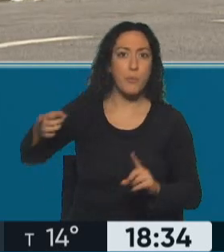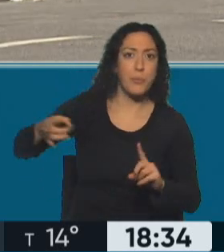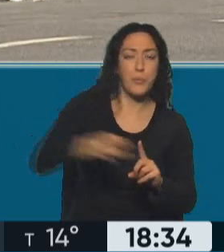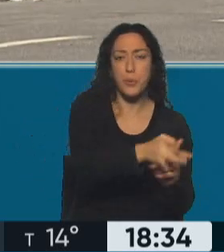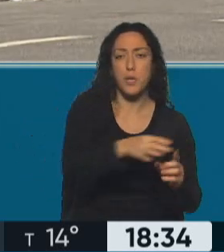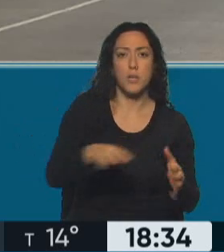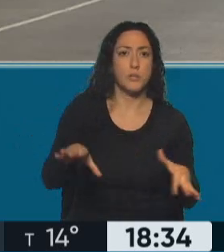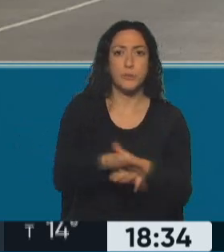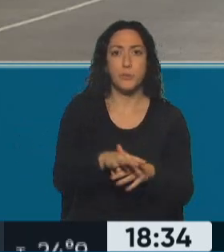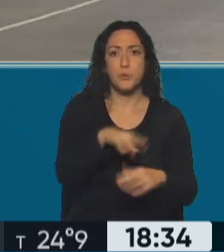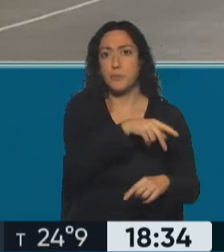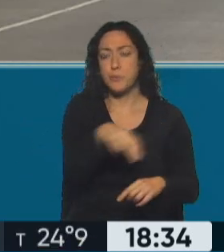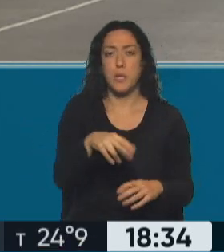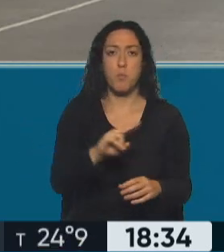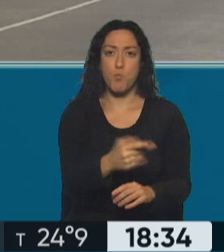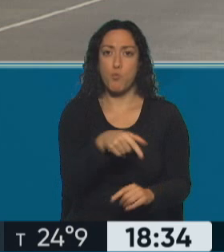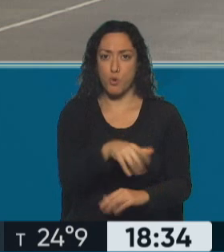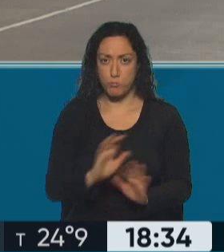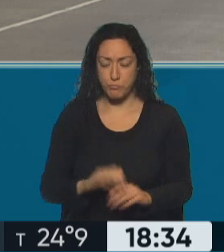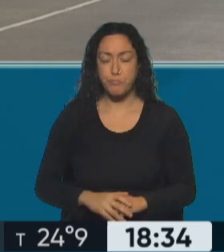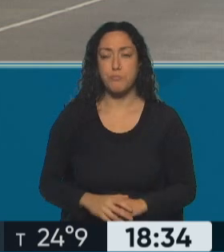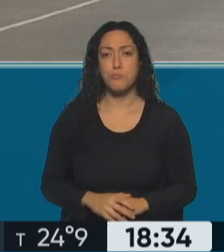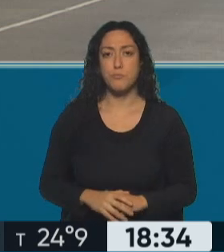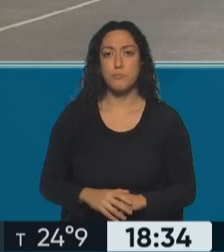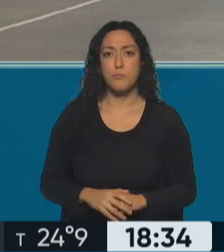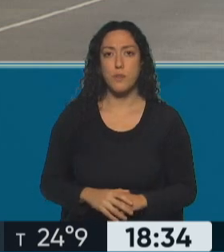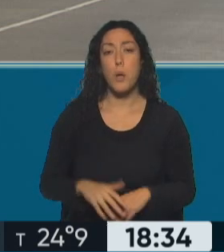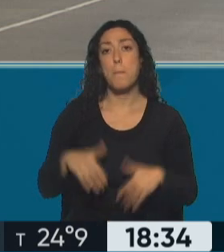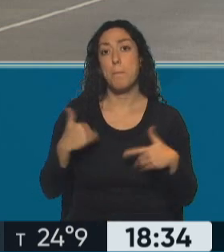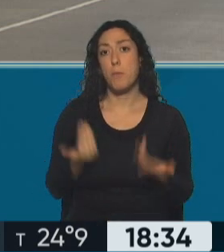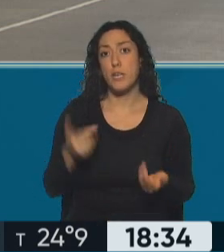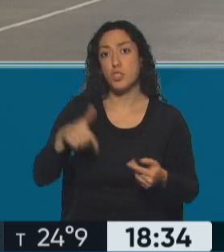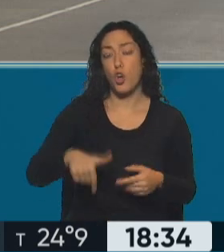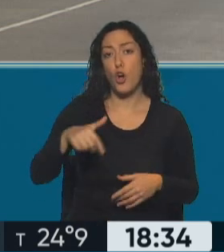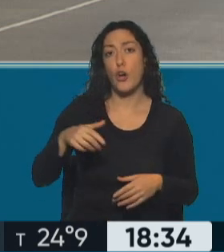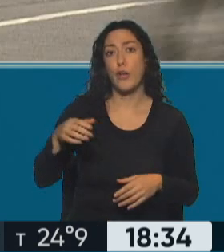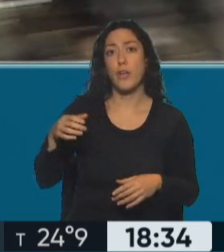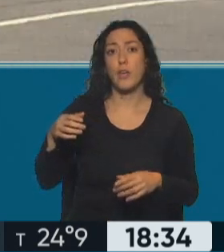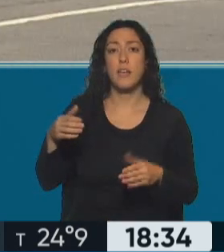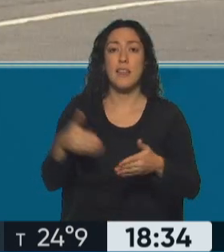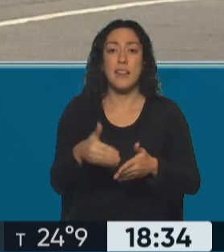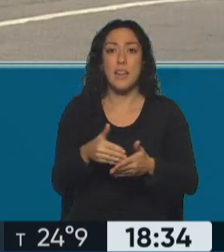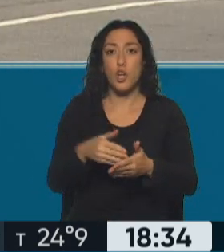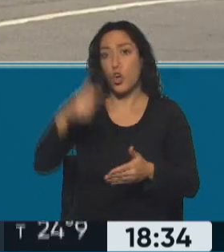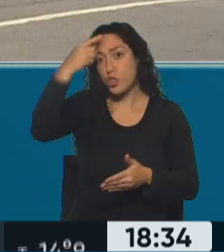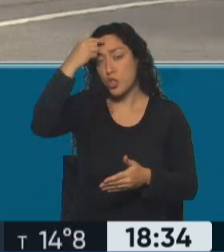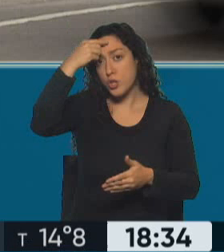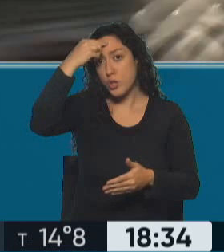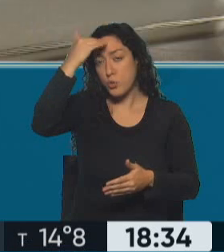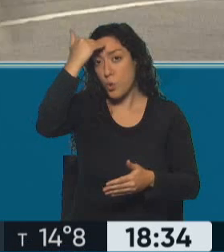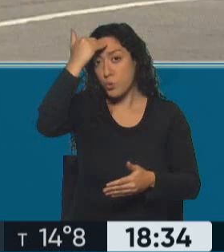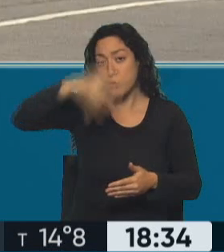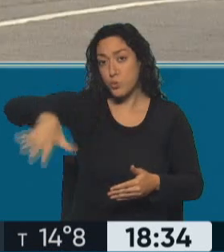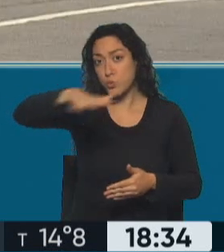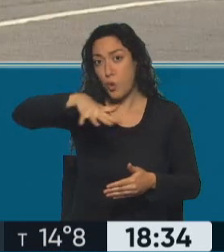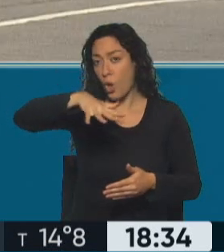las vías y que murió. Esa es la razón por la que hoy en la estación Constitución no hay servicio de tren y por ende